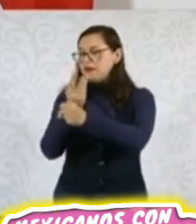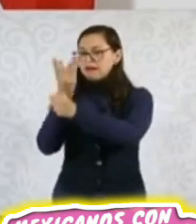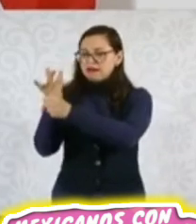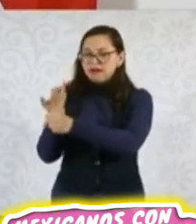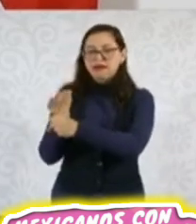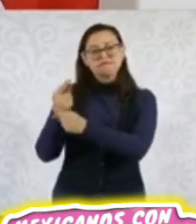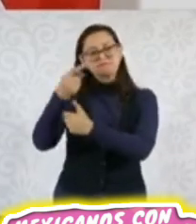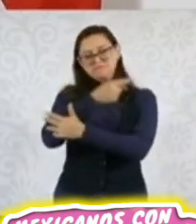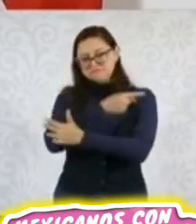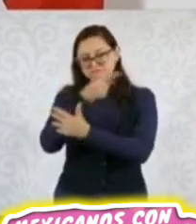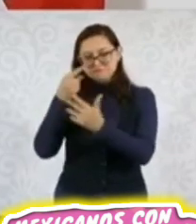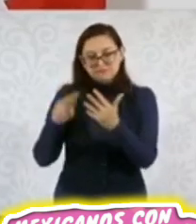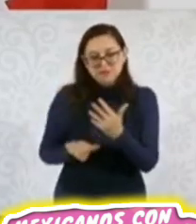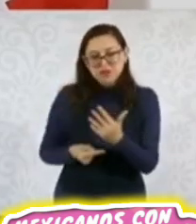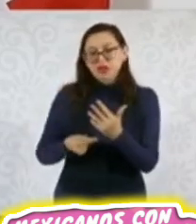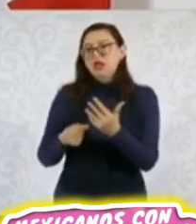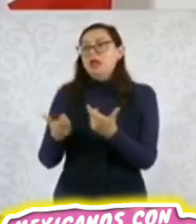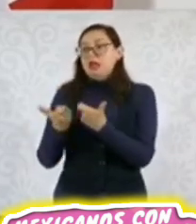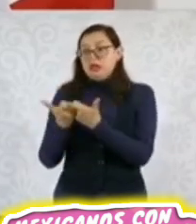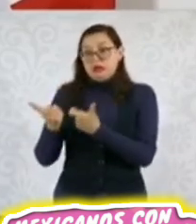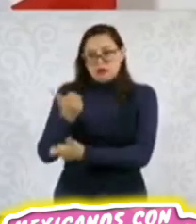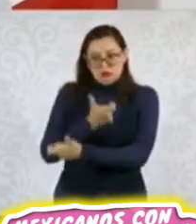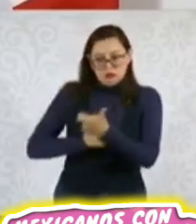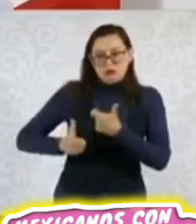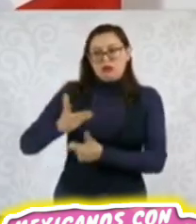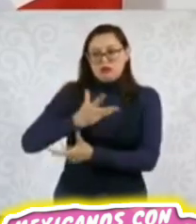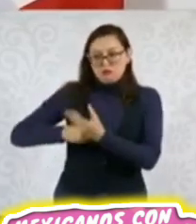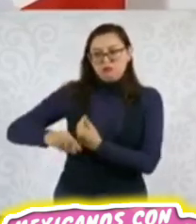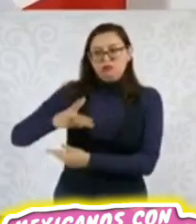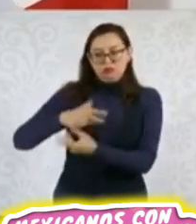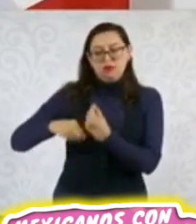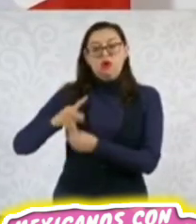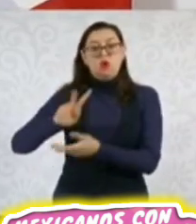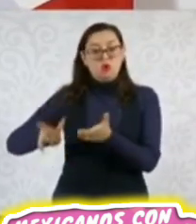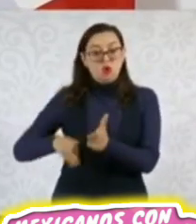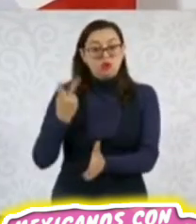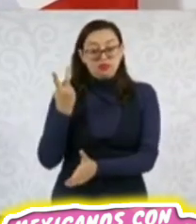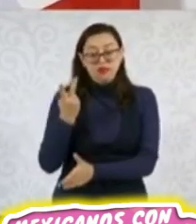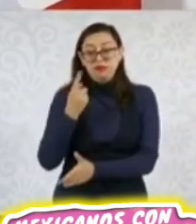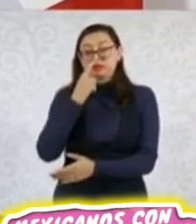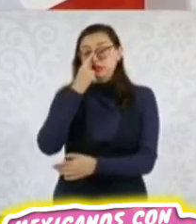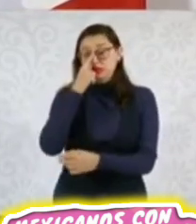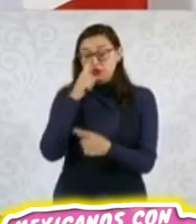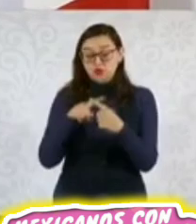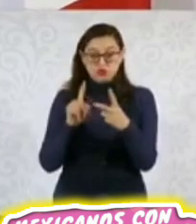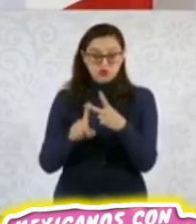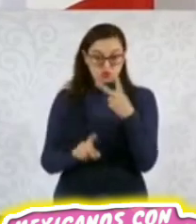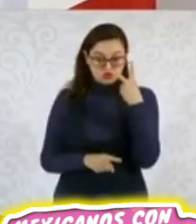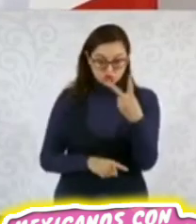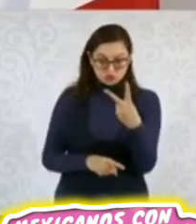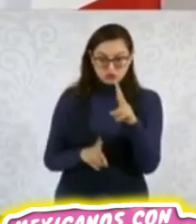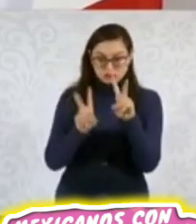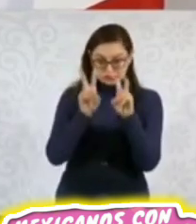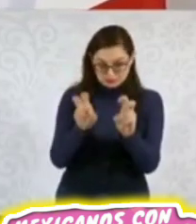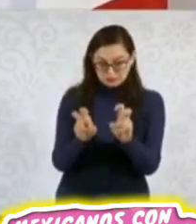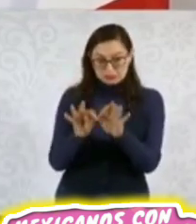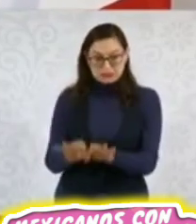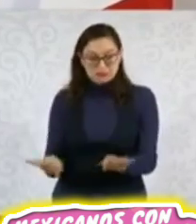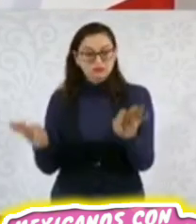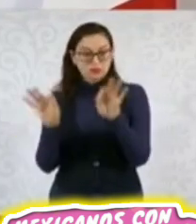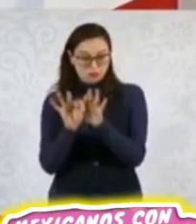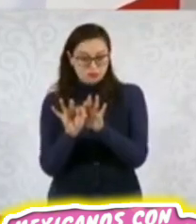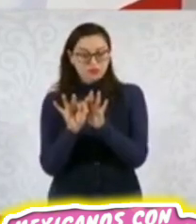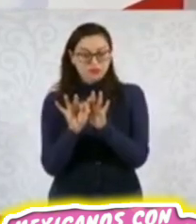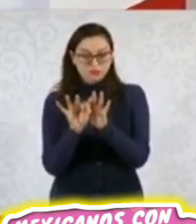pues reactivar toda la actividad económica en Acapulco. Y había dos temas importantes que, digamos,